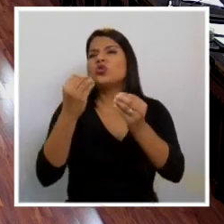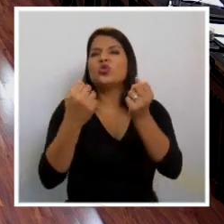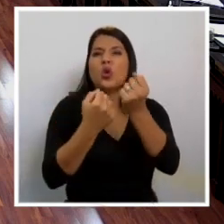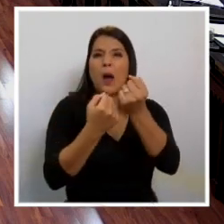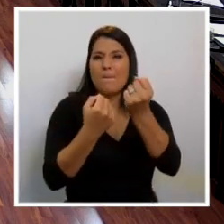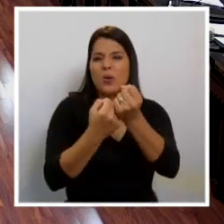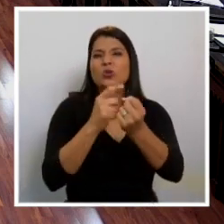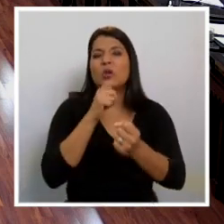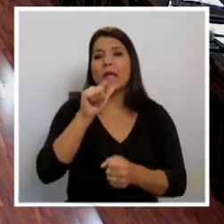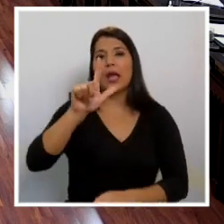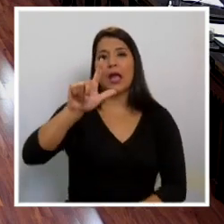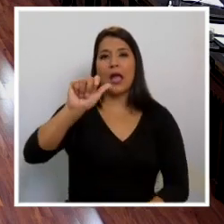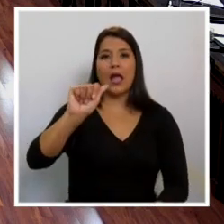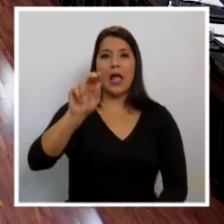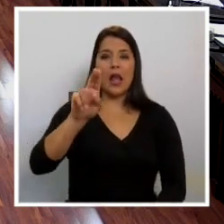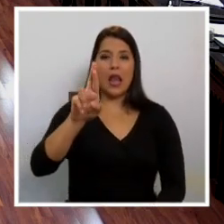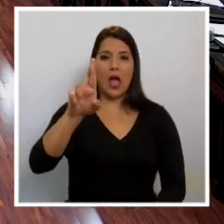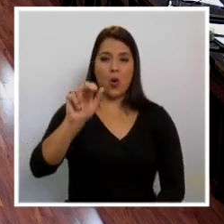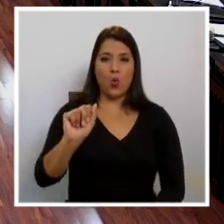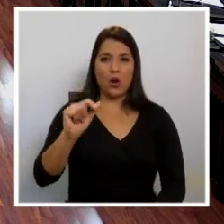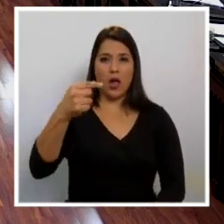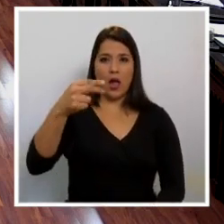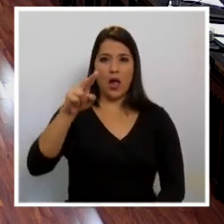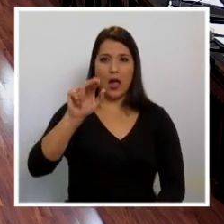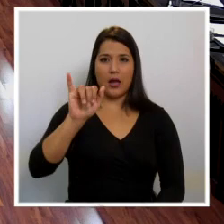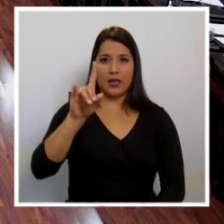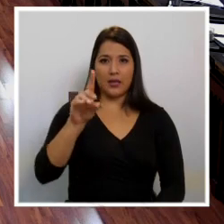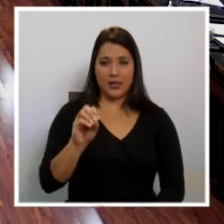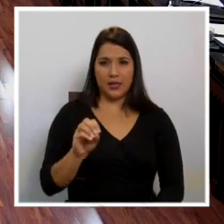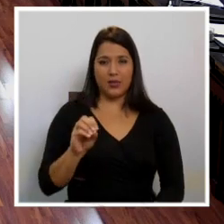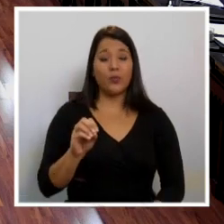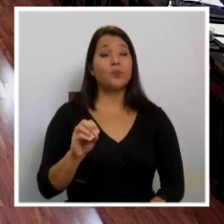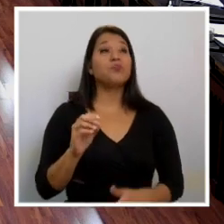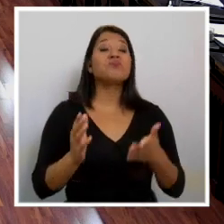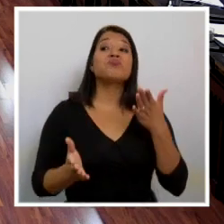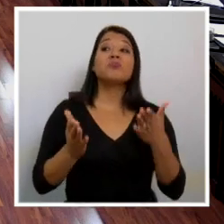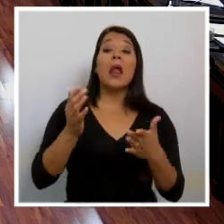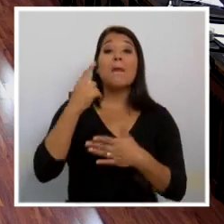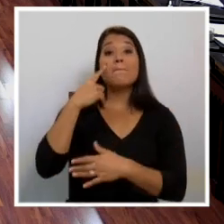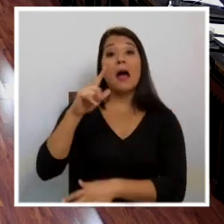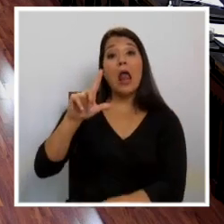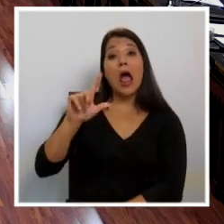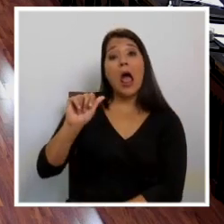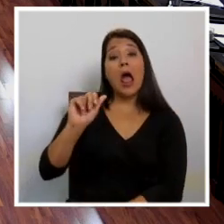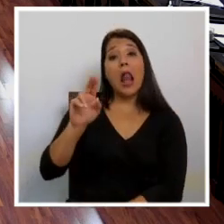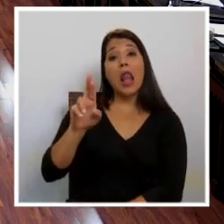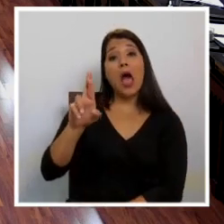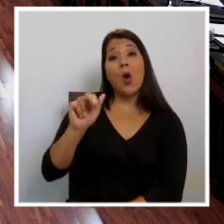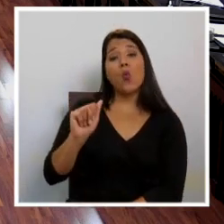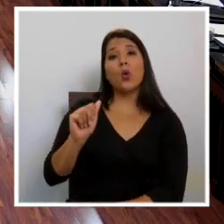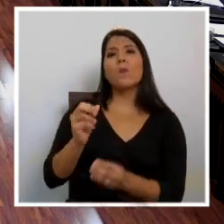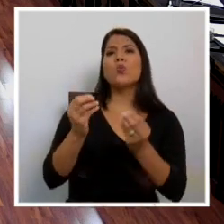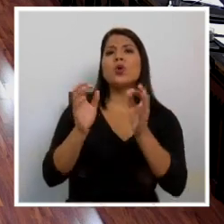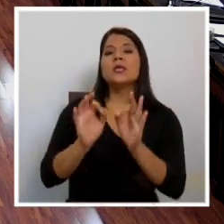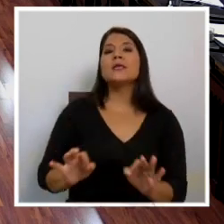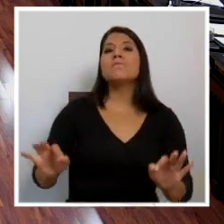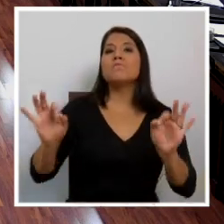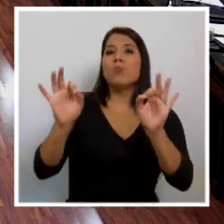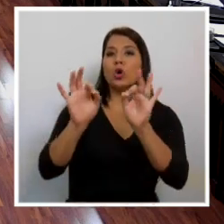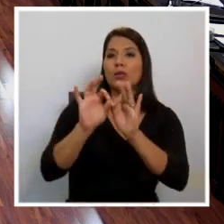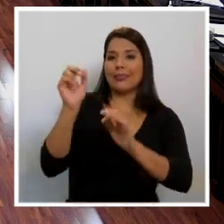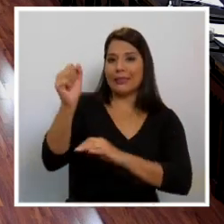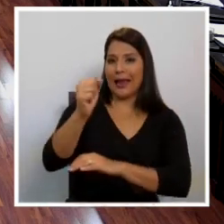un presidente de Liberación Nacional. Posiblemente para doña Laura sea muy importante el estar en ese puesto, pero no